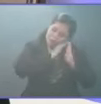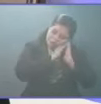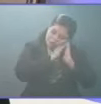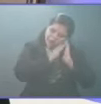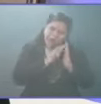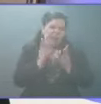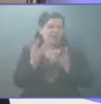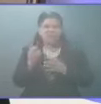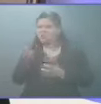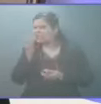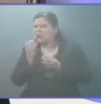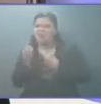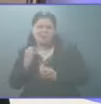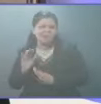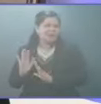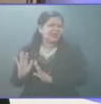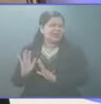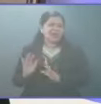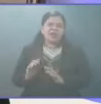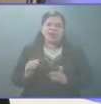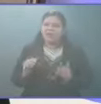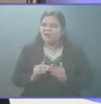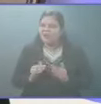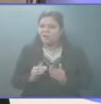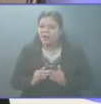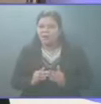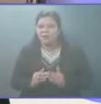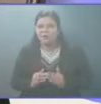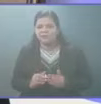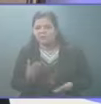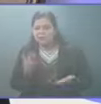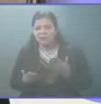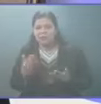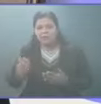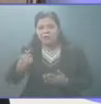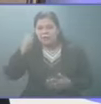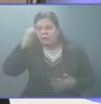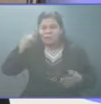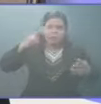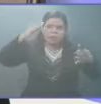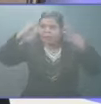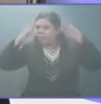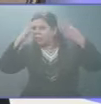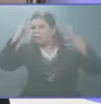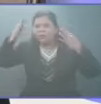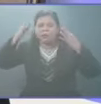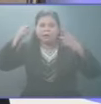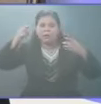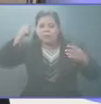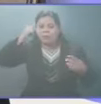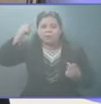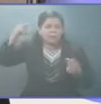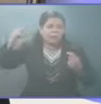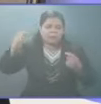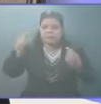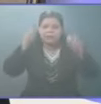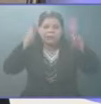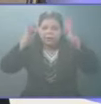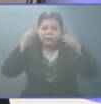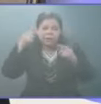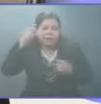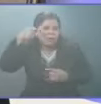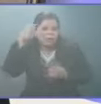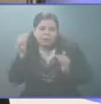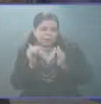apetito, las ideaciones, pueden existir hasta alucinaciones que estén ligadas al tema de la depresión.